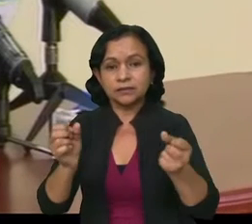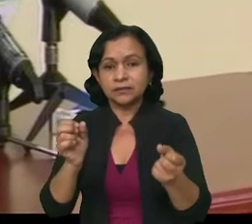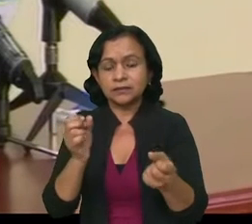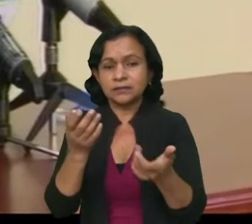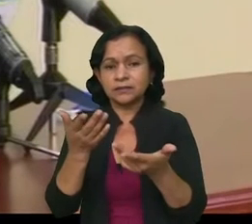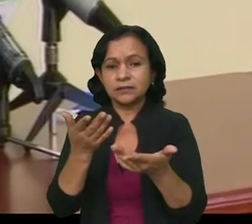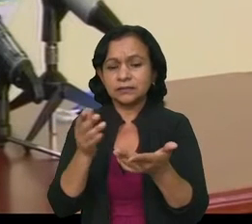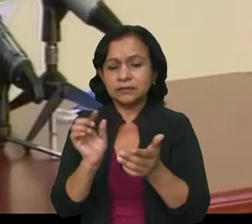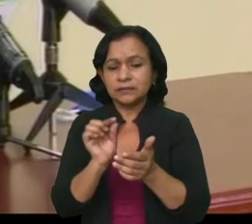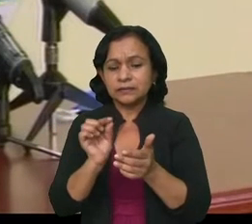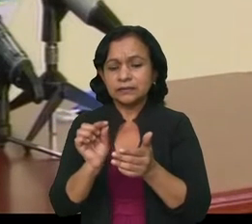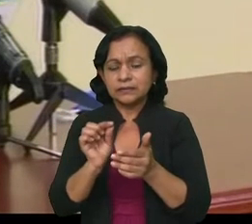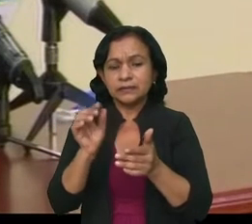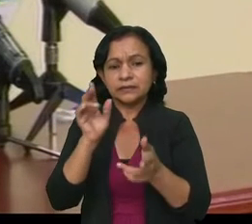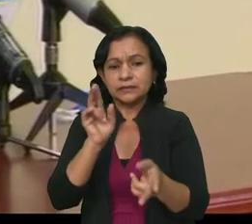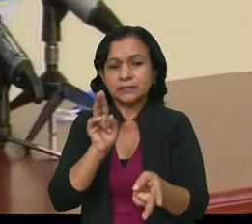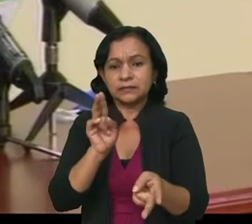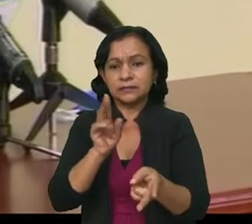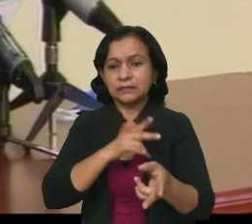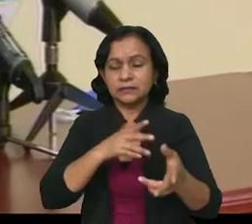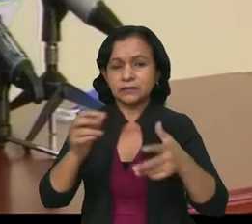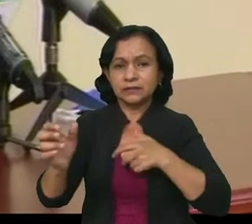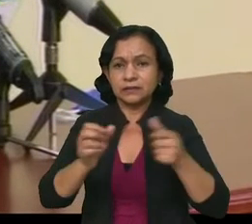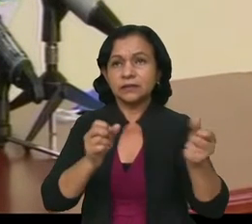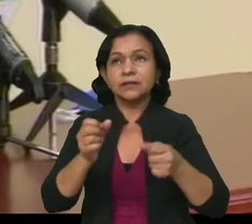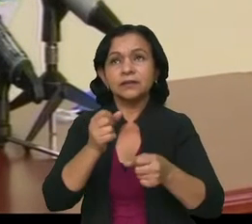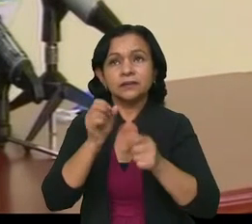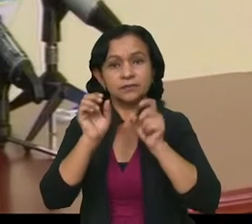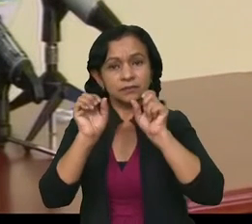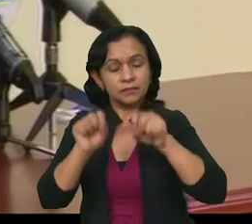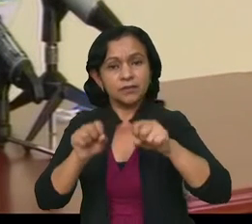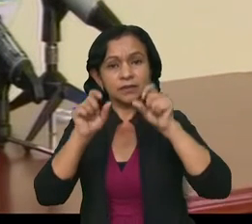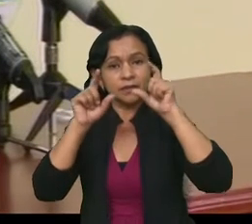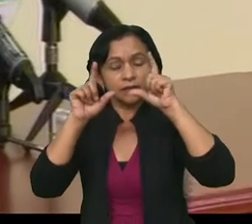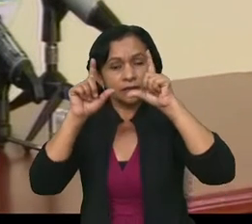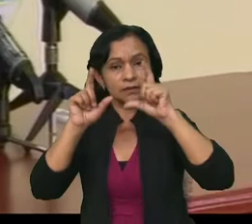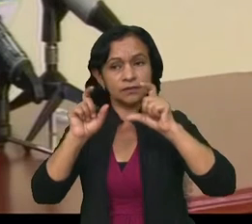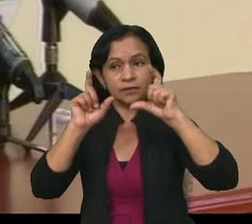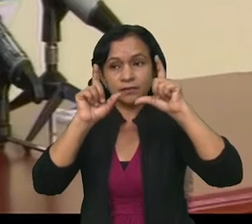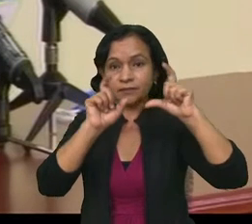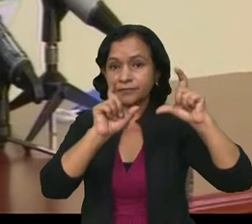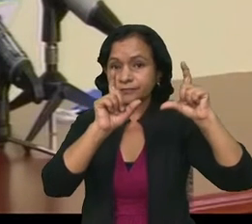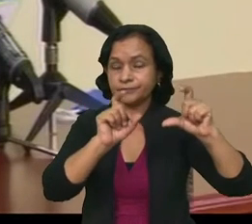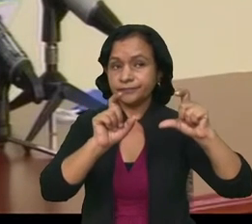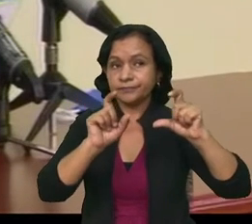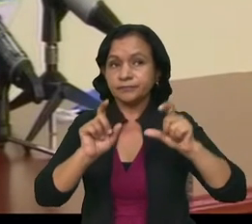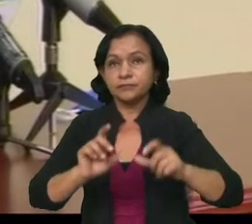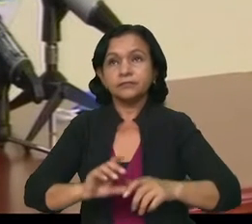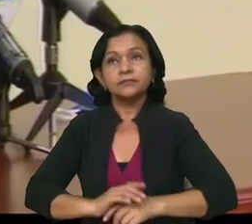de reciente data. A ustedes pueden ver ahí en la imagen la,